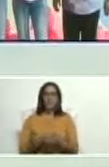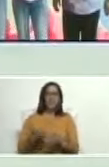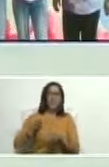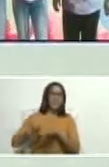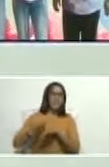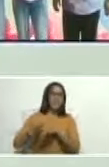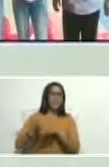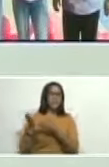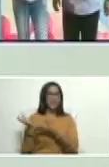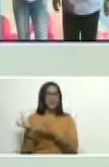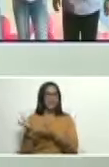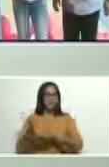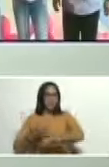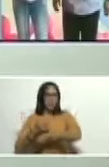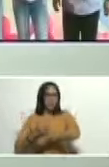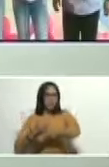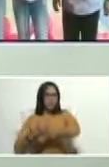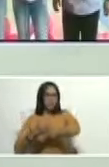allá?